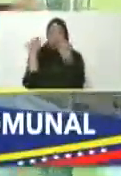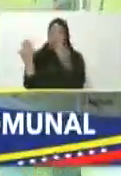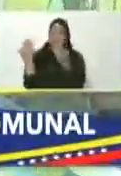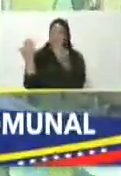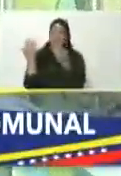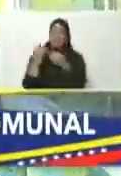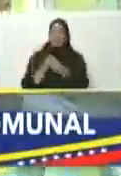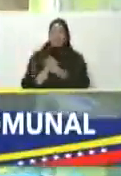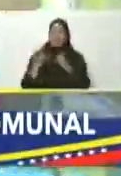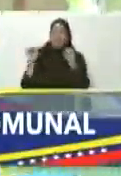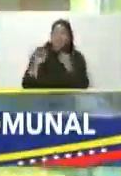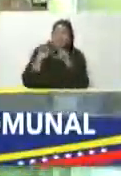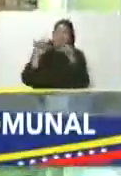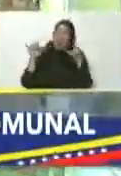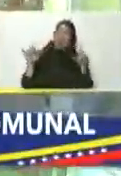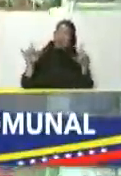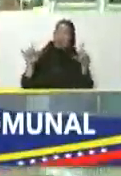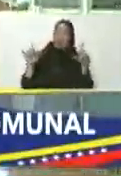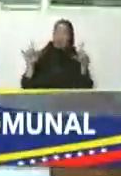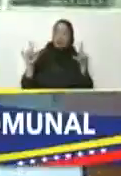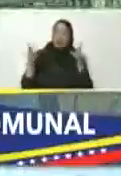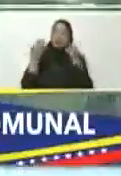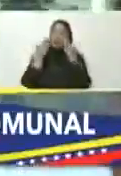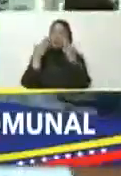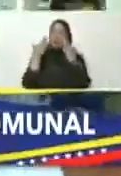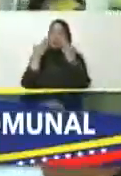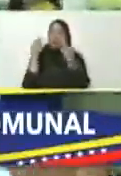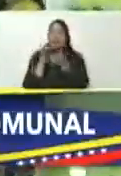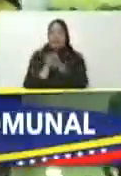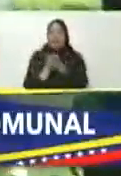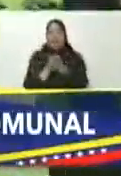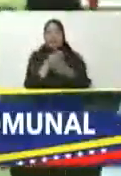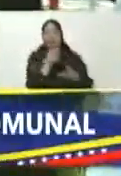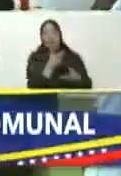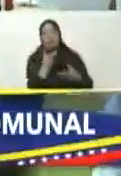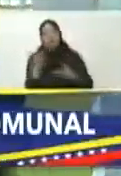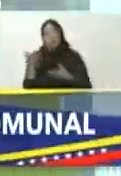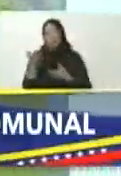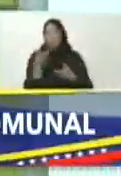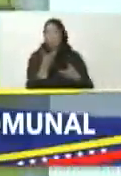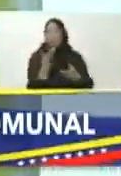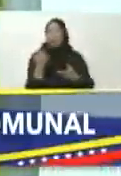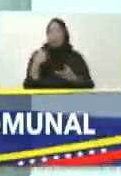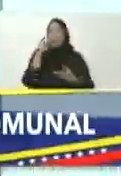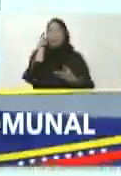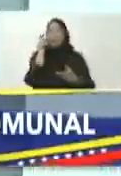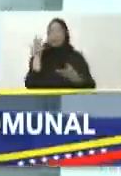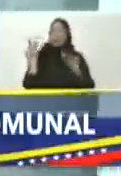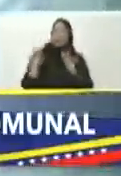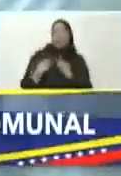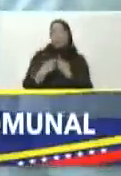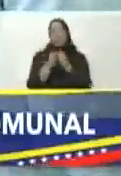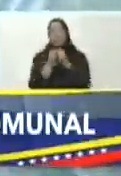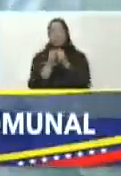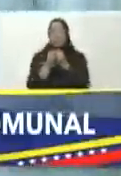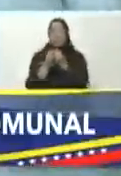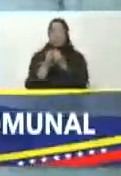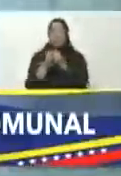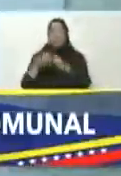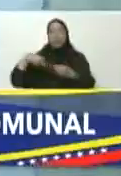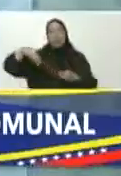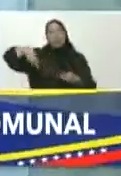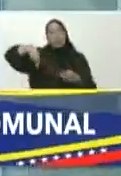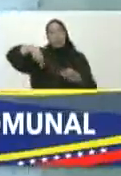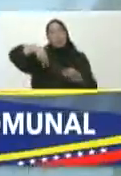corazón, increíble. Aquí tenemos al coronel de bomberos José Parada, José, presidente. José Parada, Parada, vamos a caminar. No te pares,